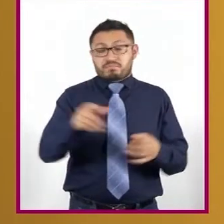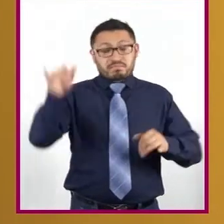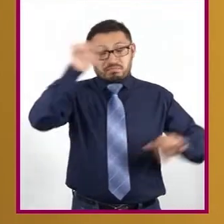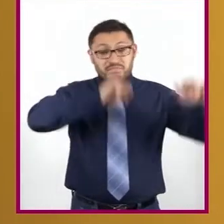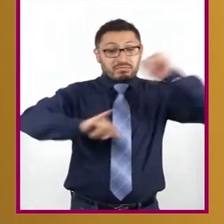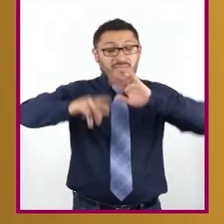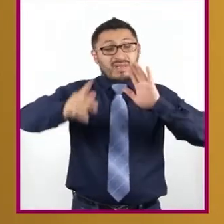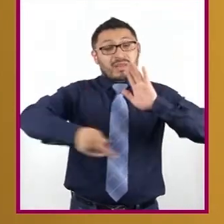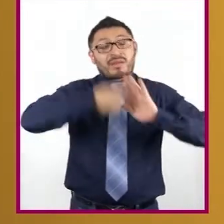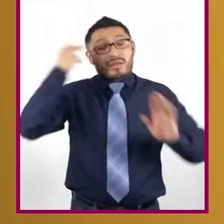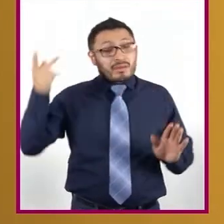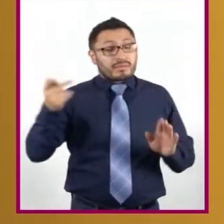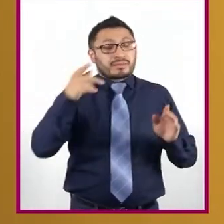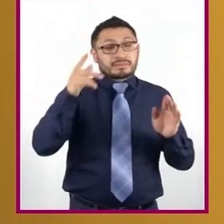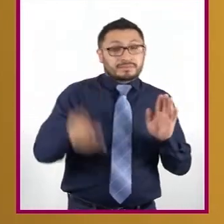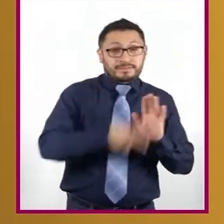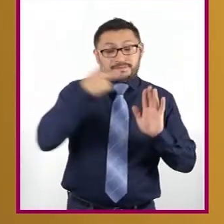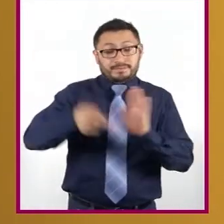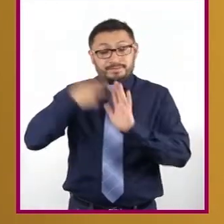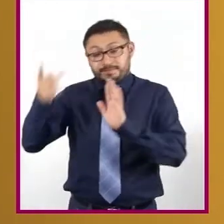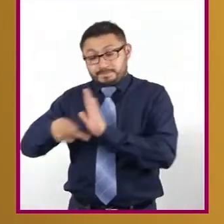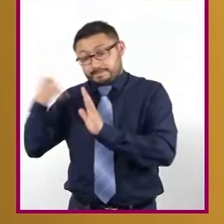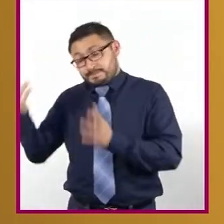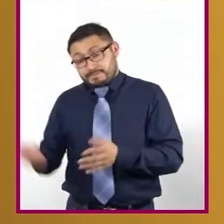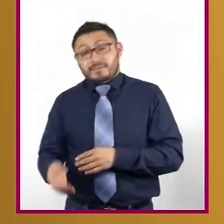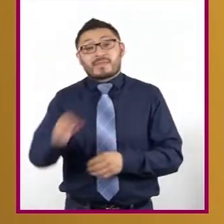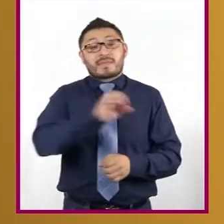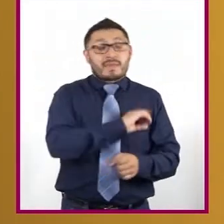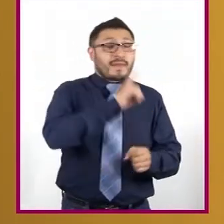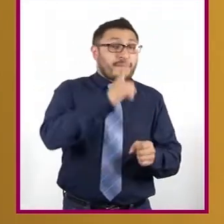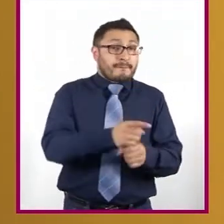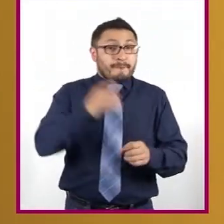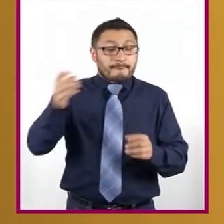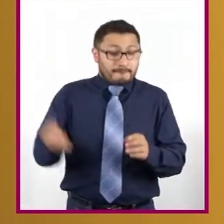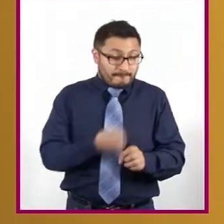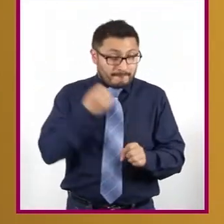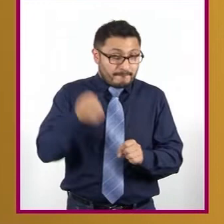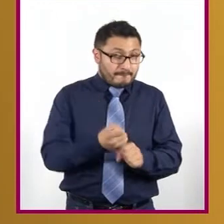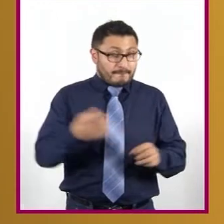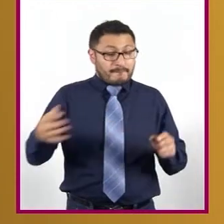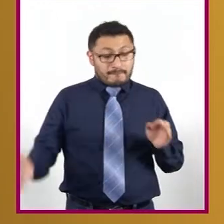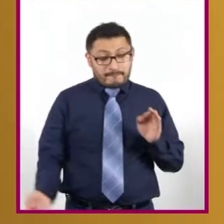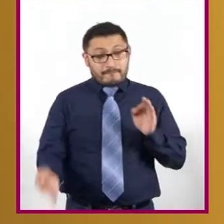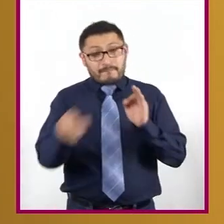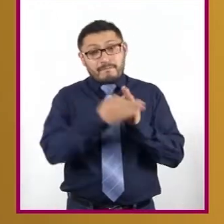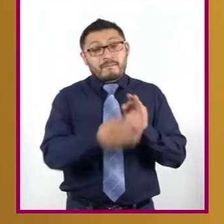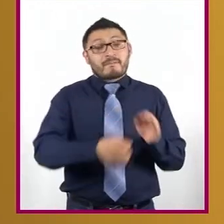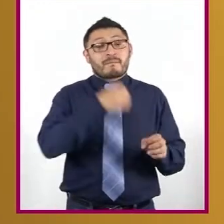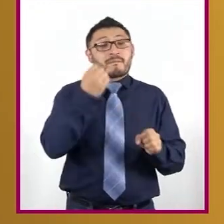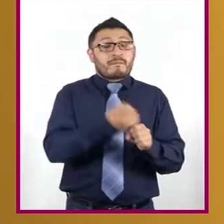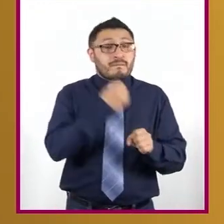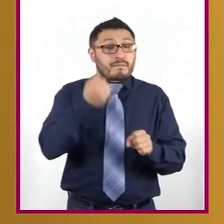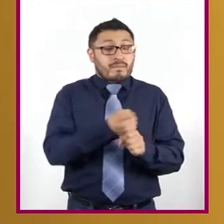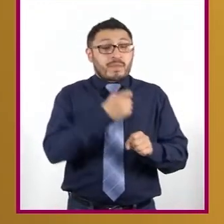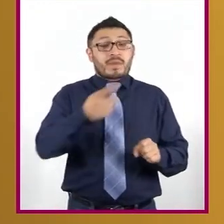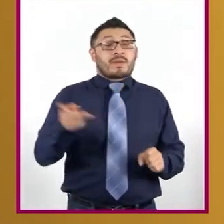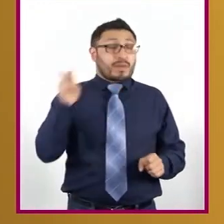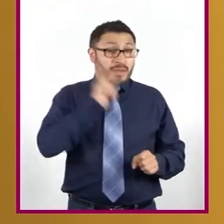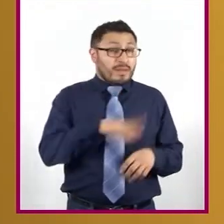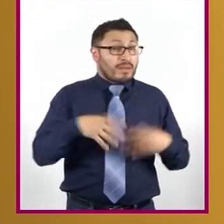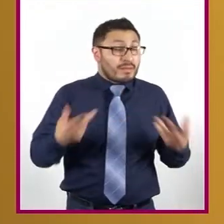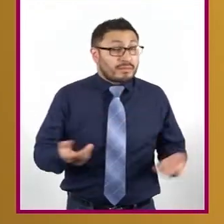se repite en varias ocasiones, la probabilidad frecuencial se aproxima a la probabilidad teórica en los